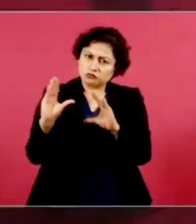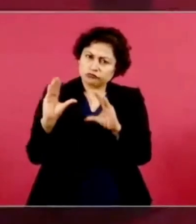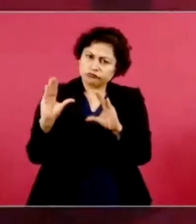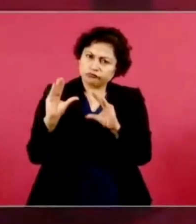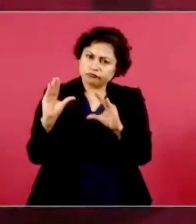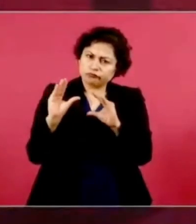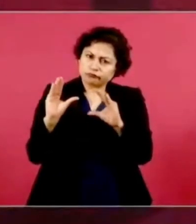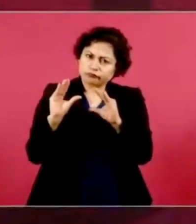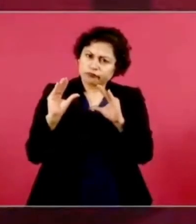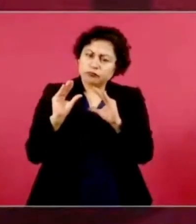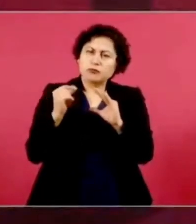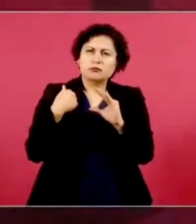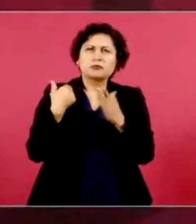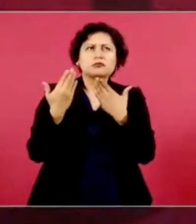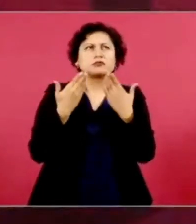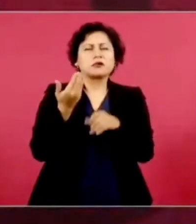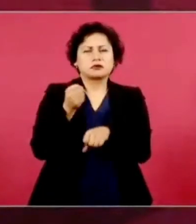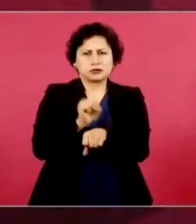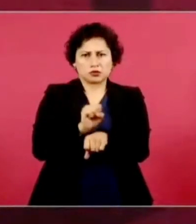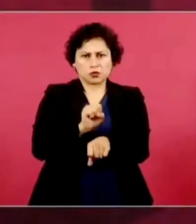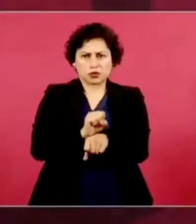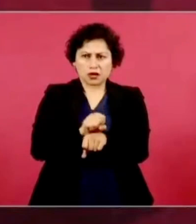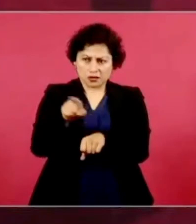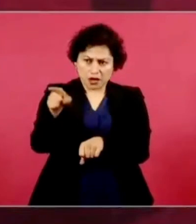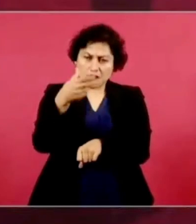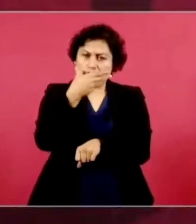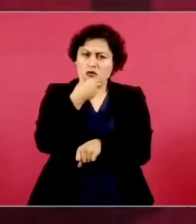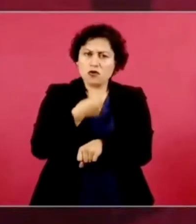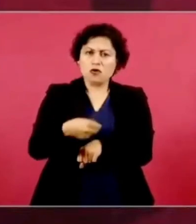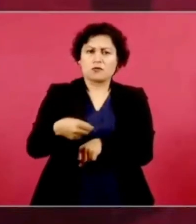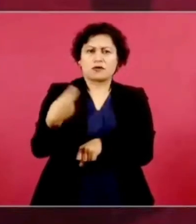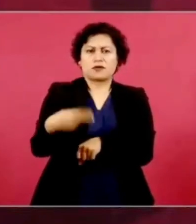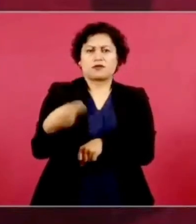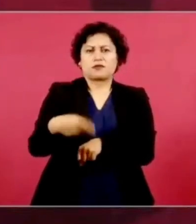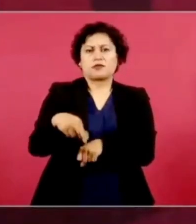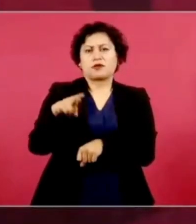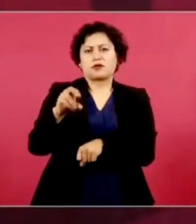en la secundaria, que todavía vive, maestro Rodolfo Lara Laguna.